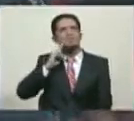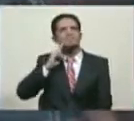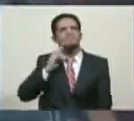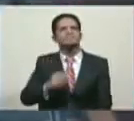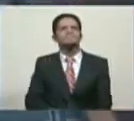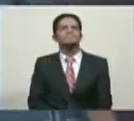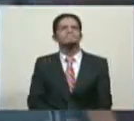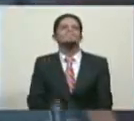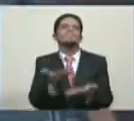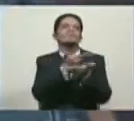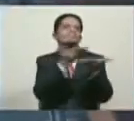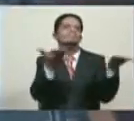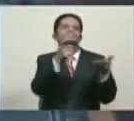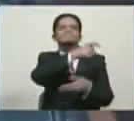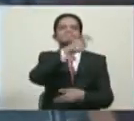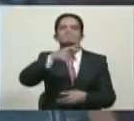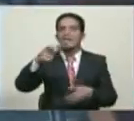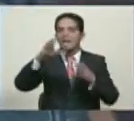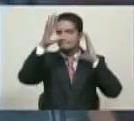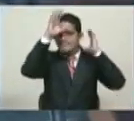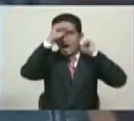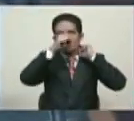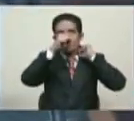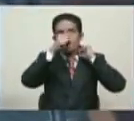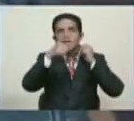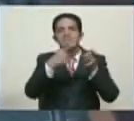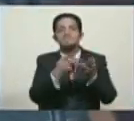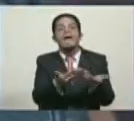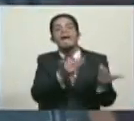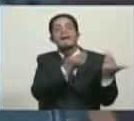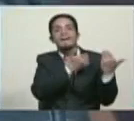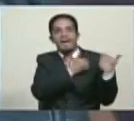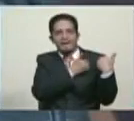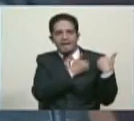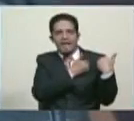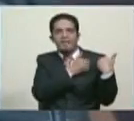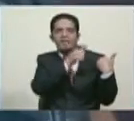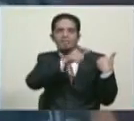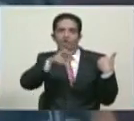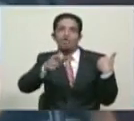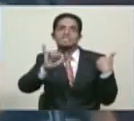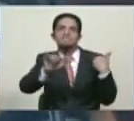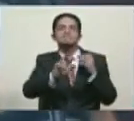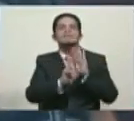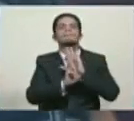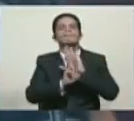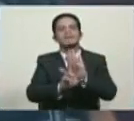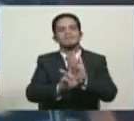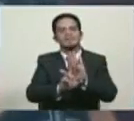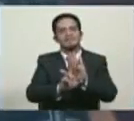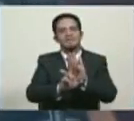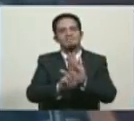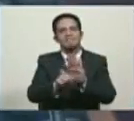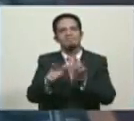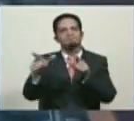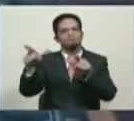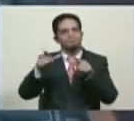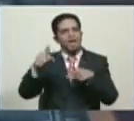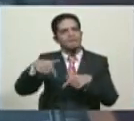Excelentísimos señores embajadores, honorables encargados de negocios y representantes del cuerpo diplomático acreditado en el país,